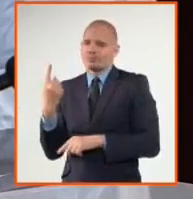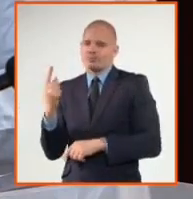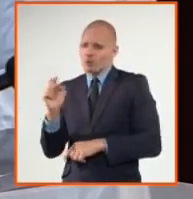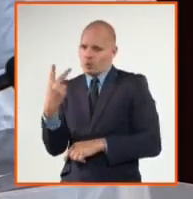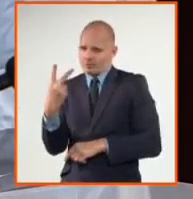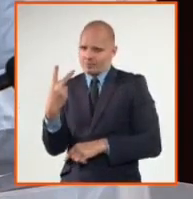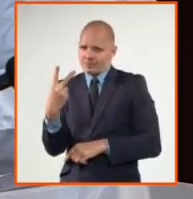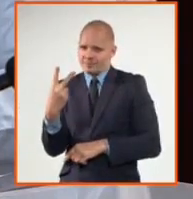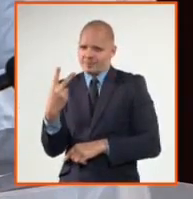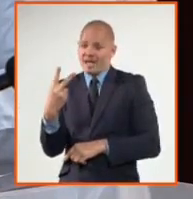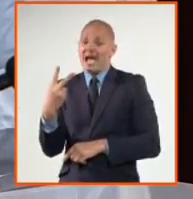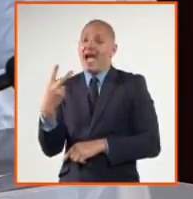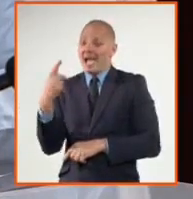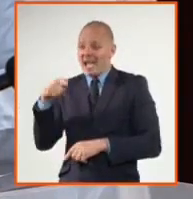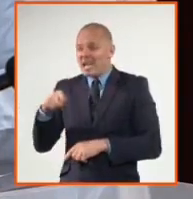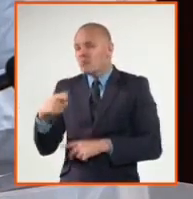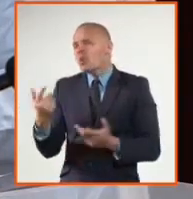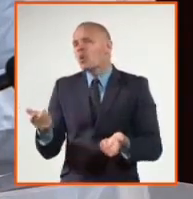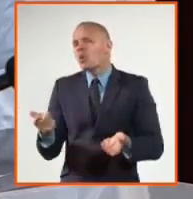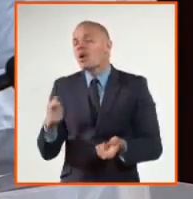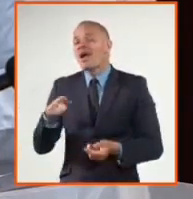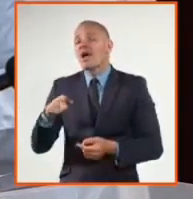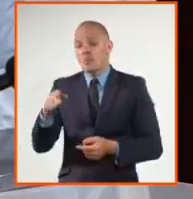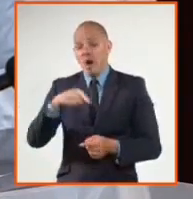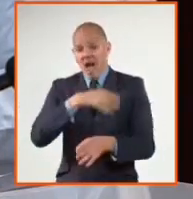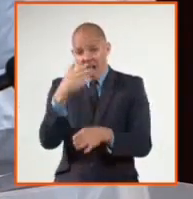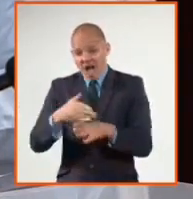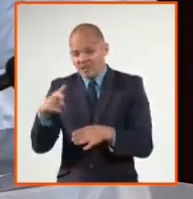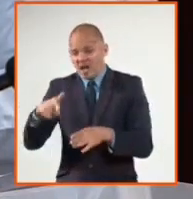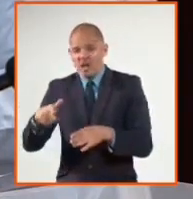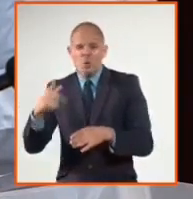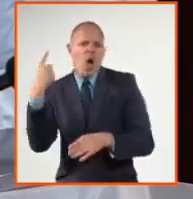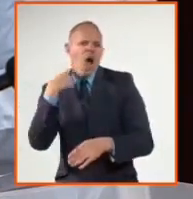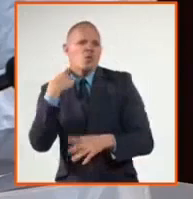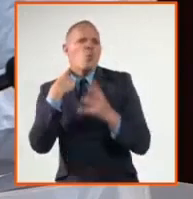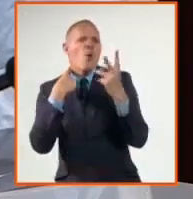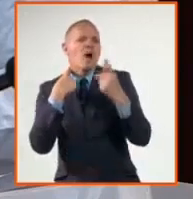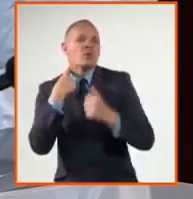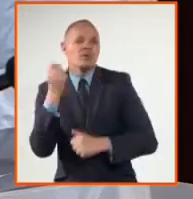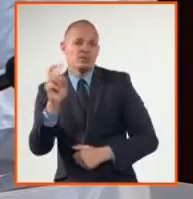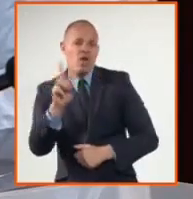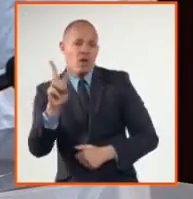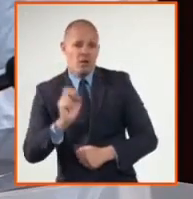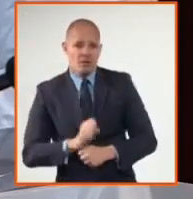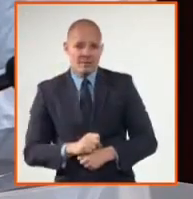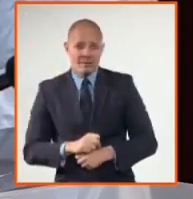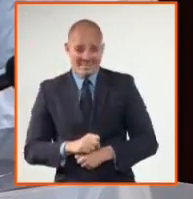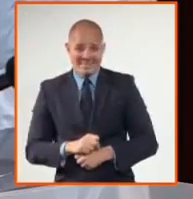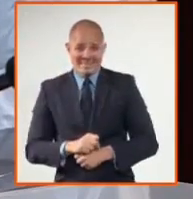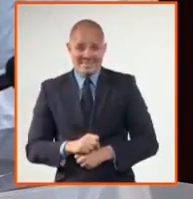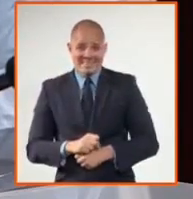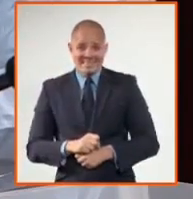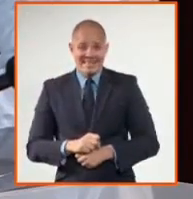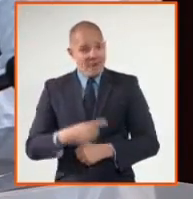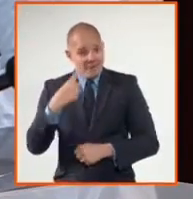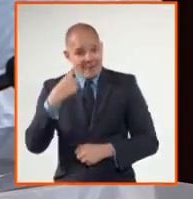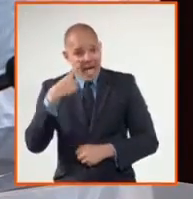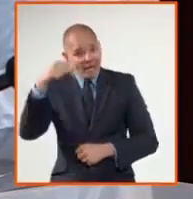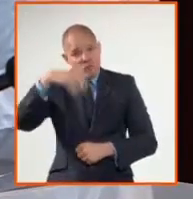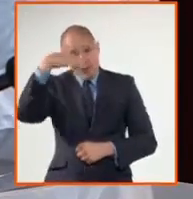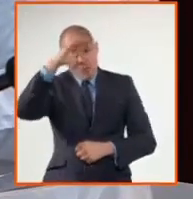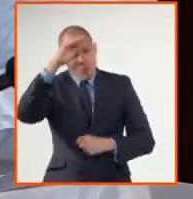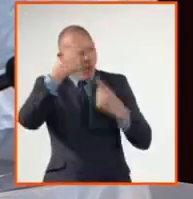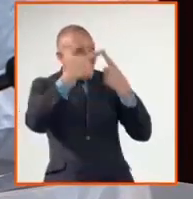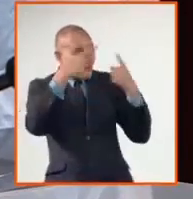que tiene a 22 años desde la década del 90 por tanto todas las normas y los trabajos convencionales que pudiéramos nosotros estar